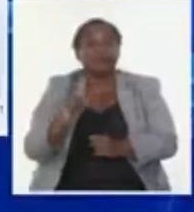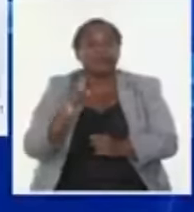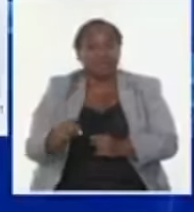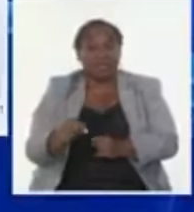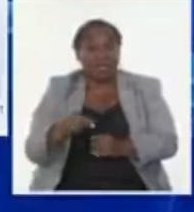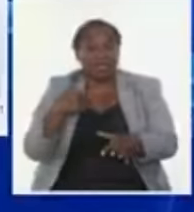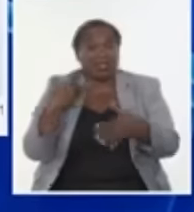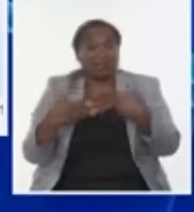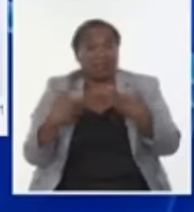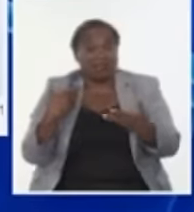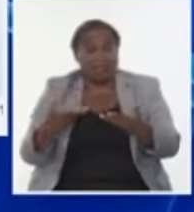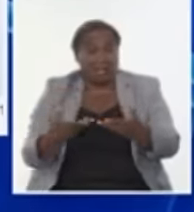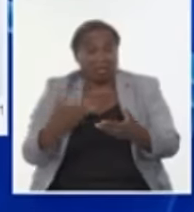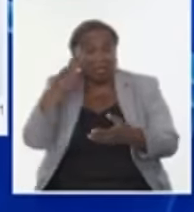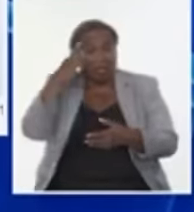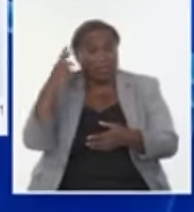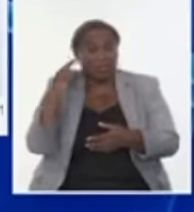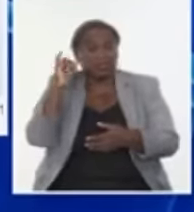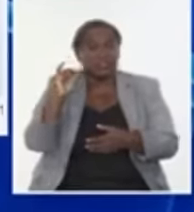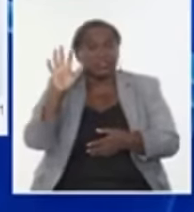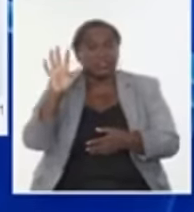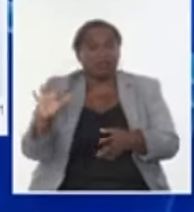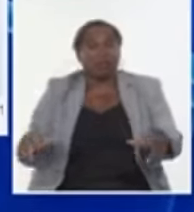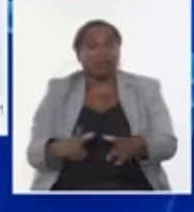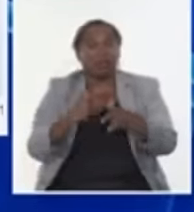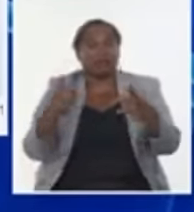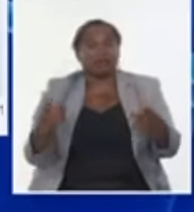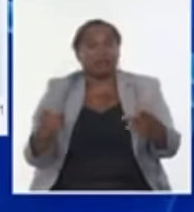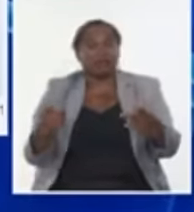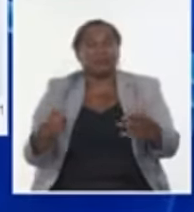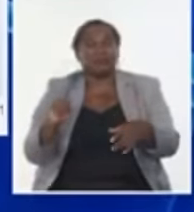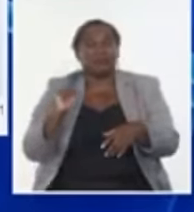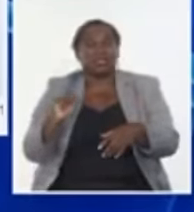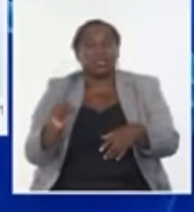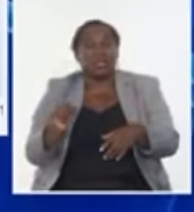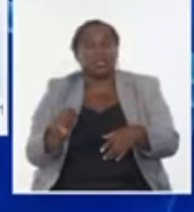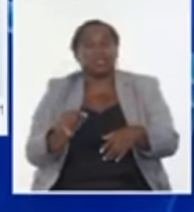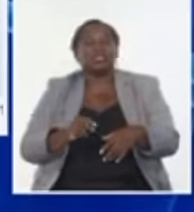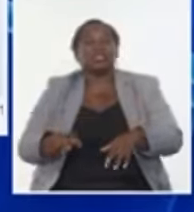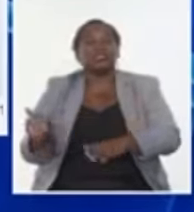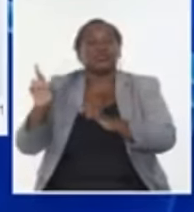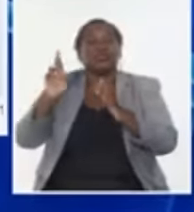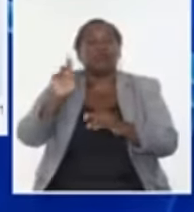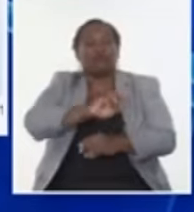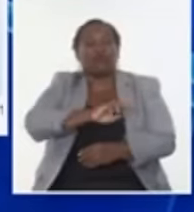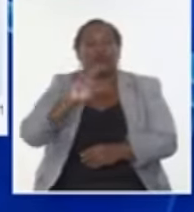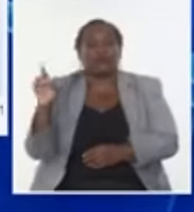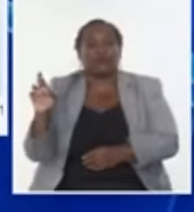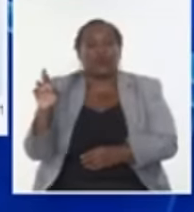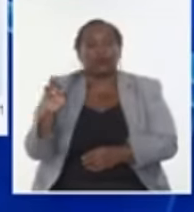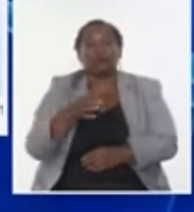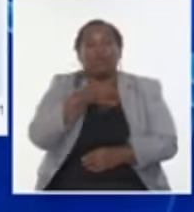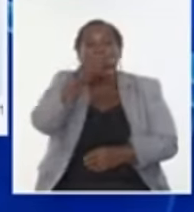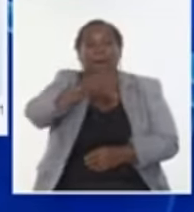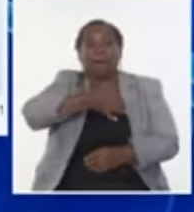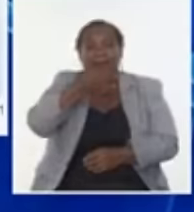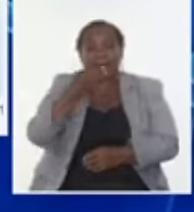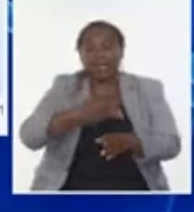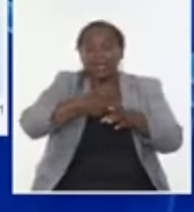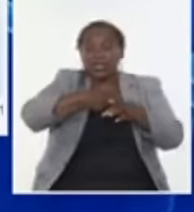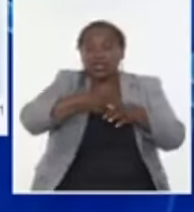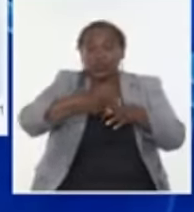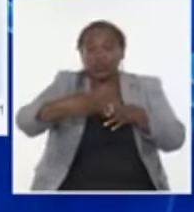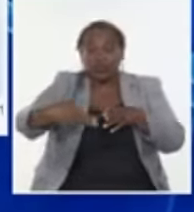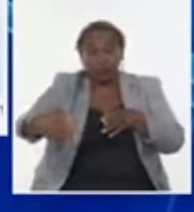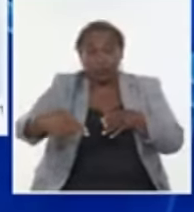conmemorativo por el 65 aniversario del triunfo de la revolución, y cito: "La historia